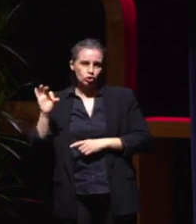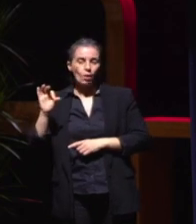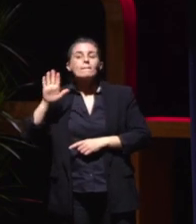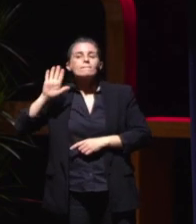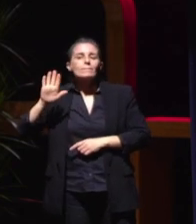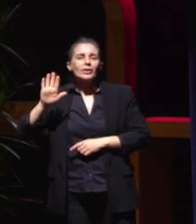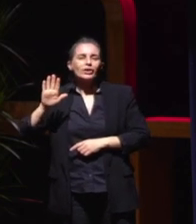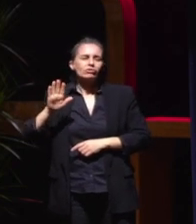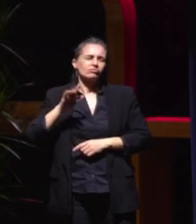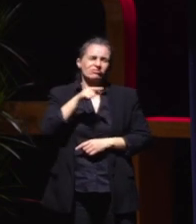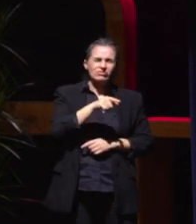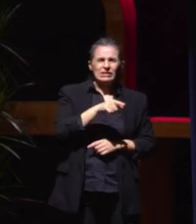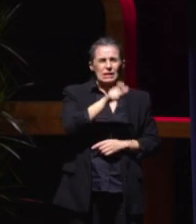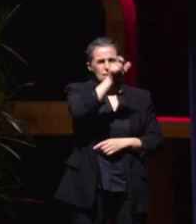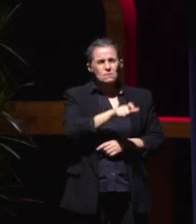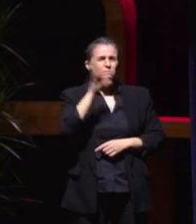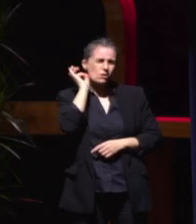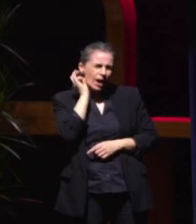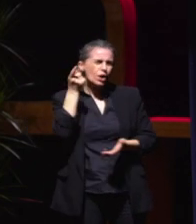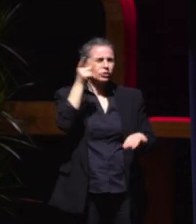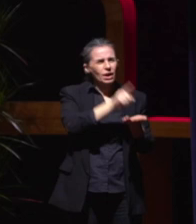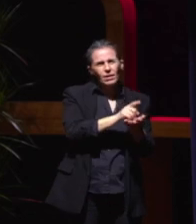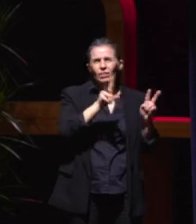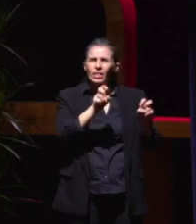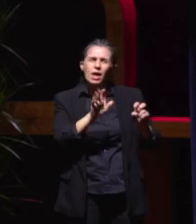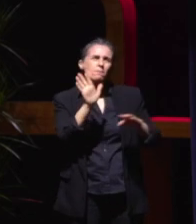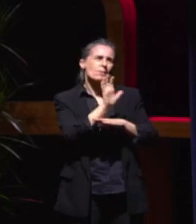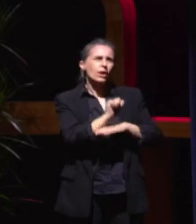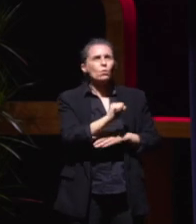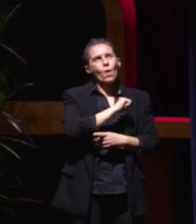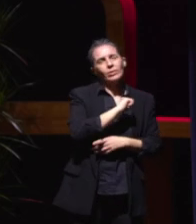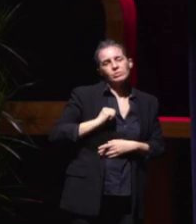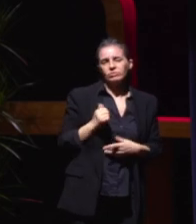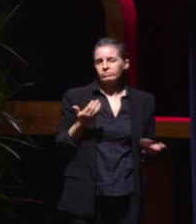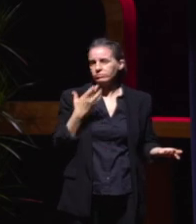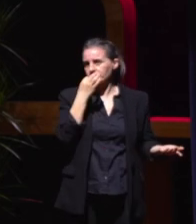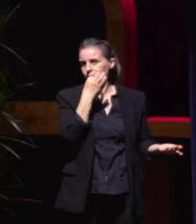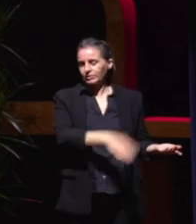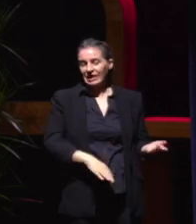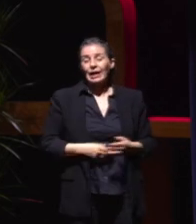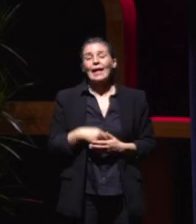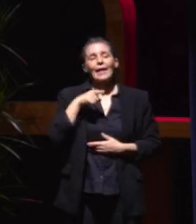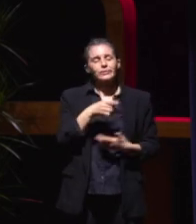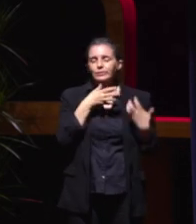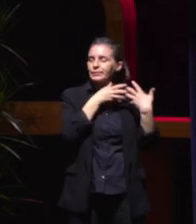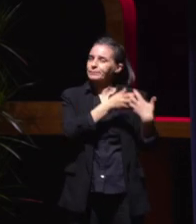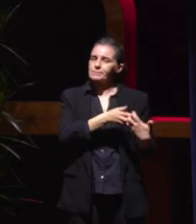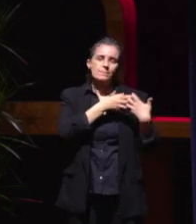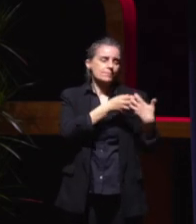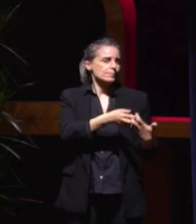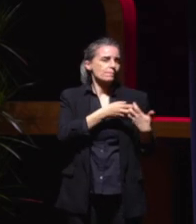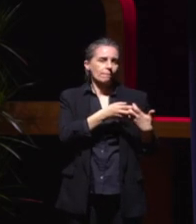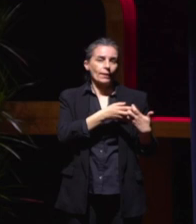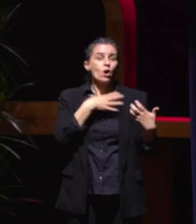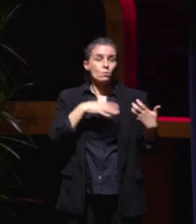Uy esta película otra vez las mujeres con el intimismo bueno Esto es la batalla la batalla de que te dejan entrar